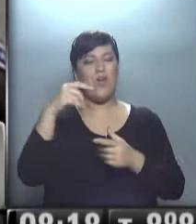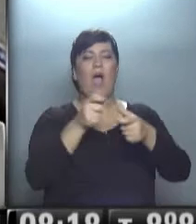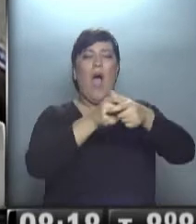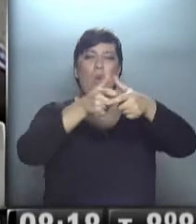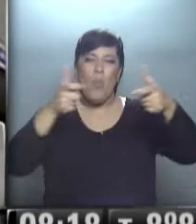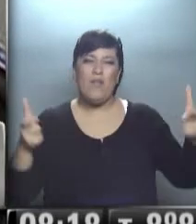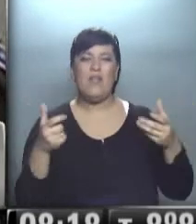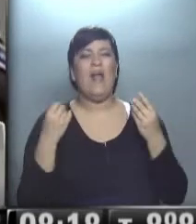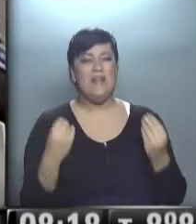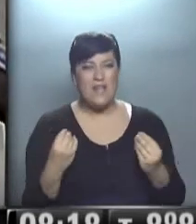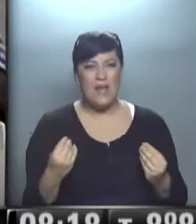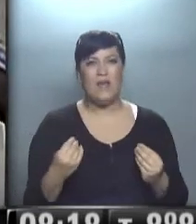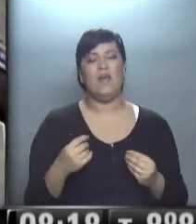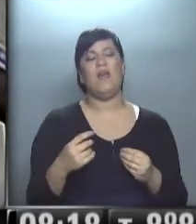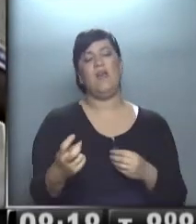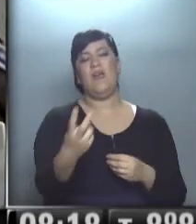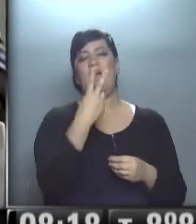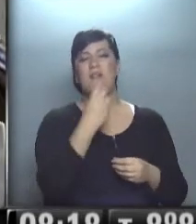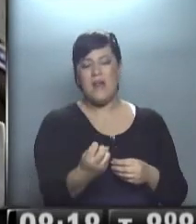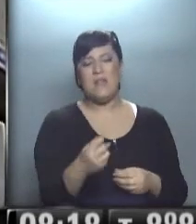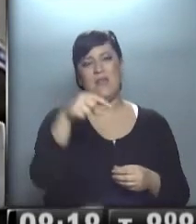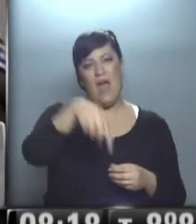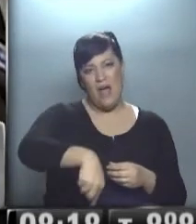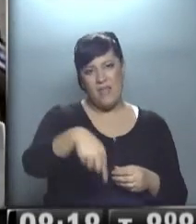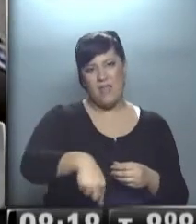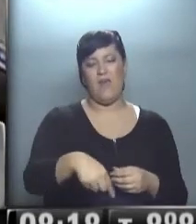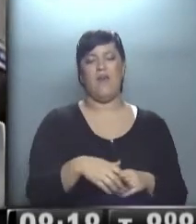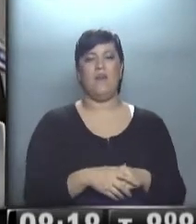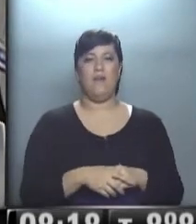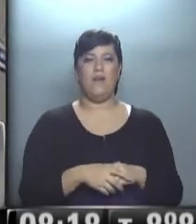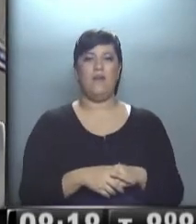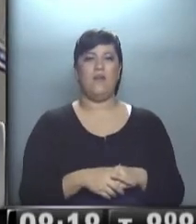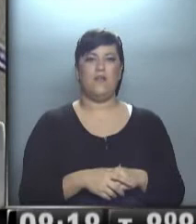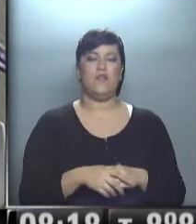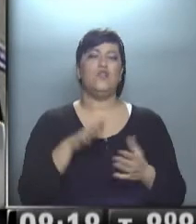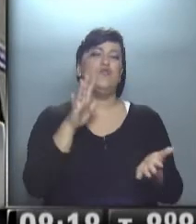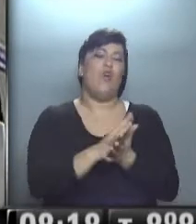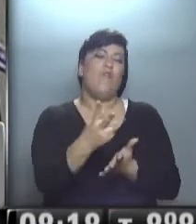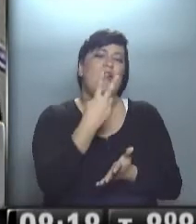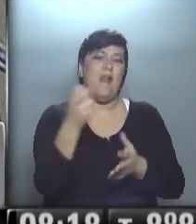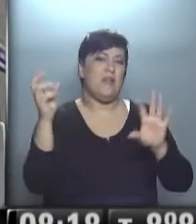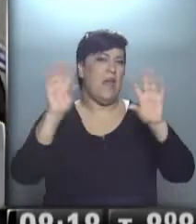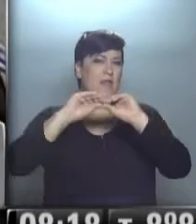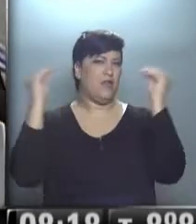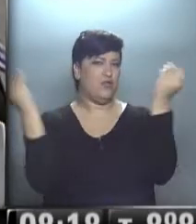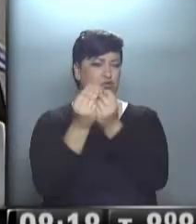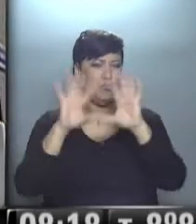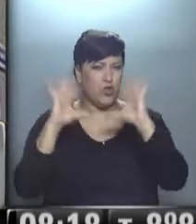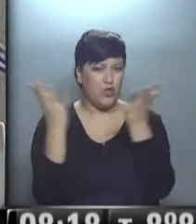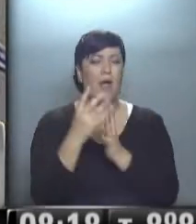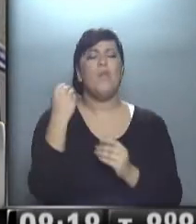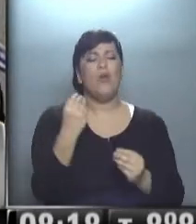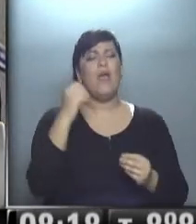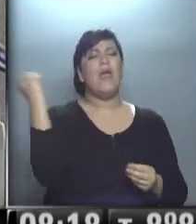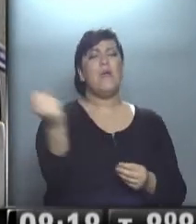relativa de la energía hidroeléctrica en el marco de la matriz energética total porque es importante